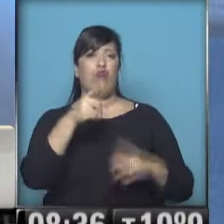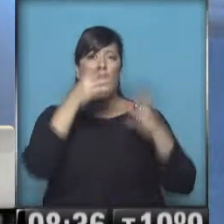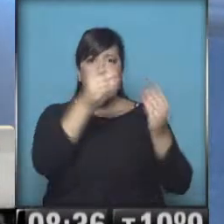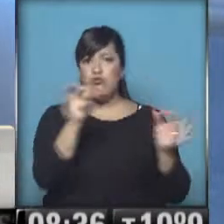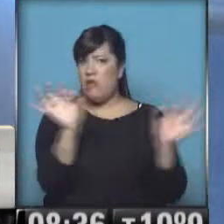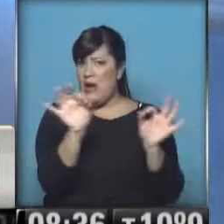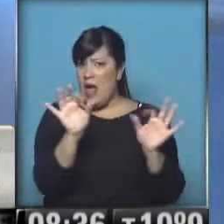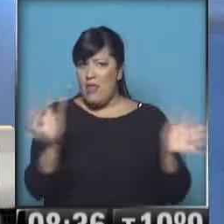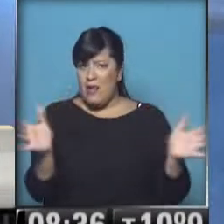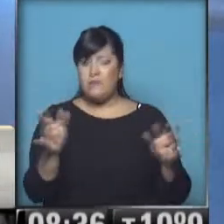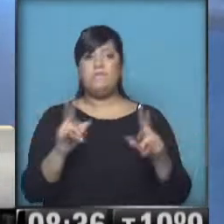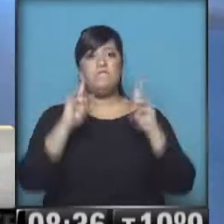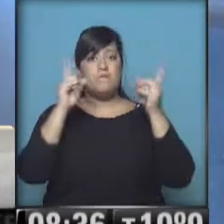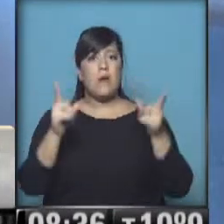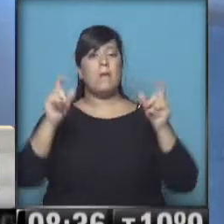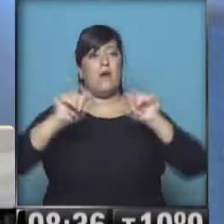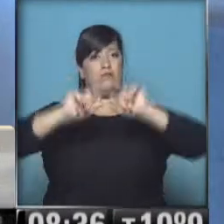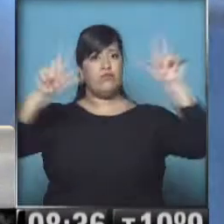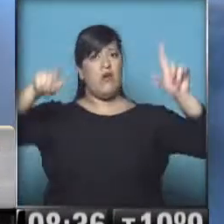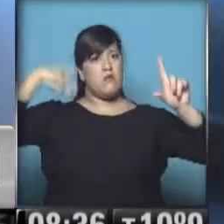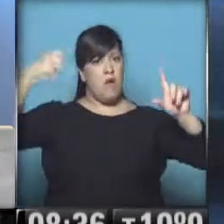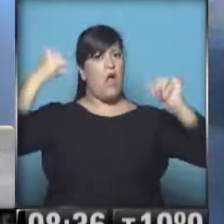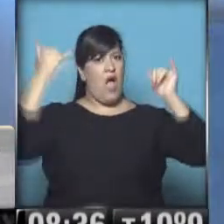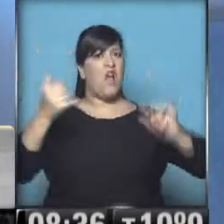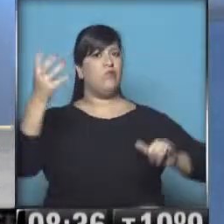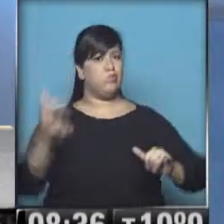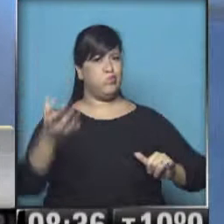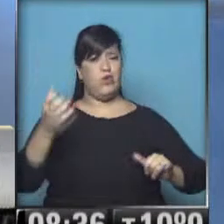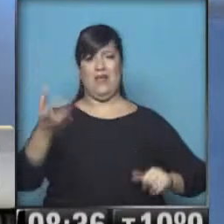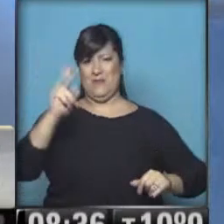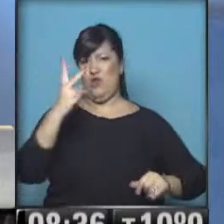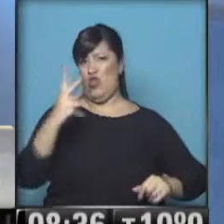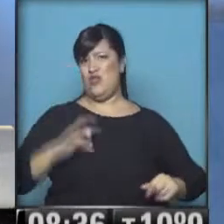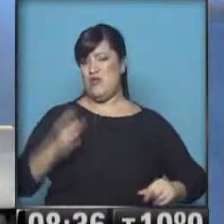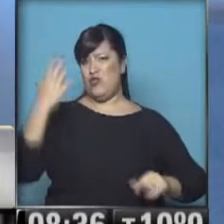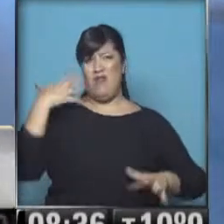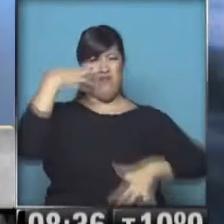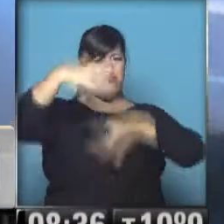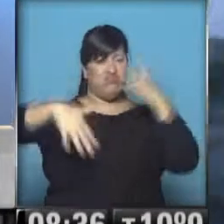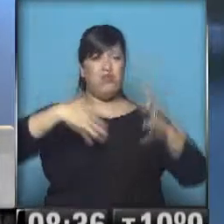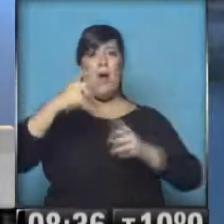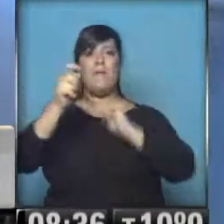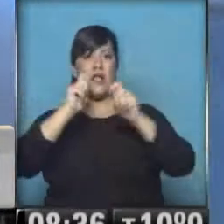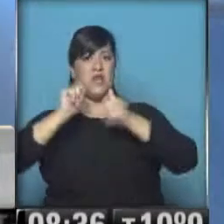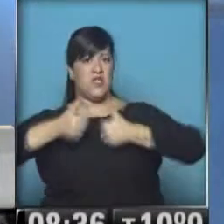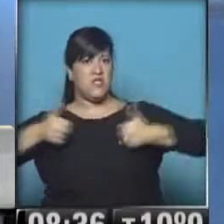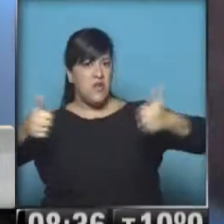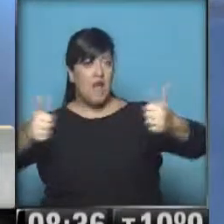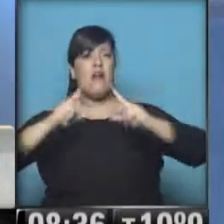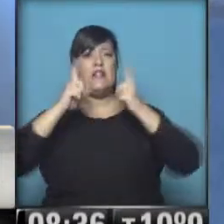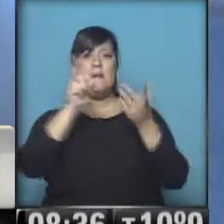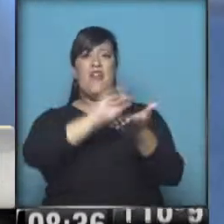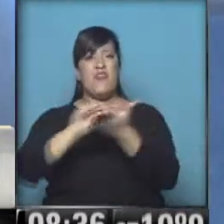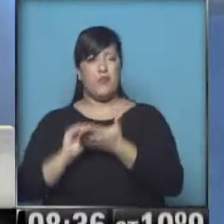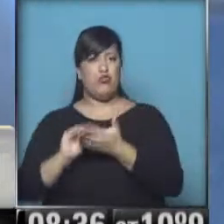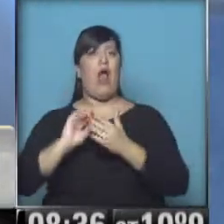pacientes, y sobre todo hay imágenes que están registradas, que están grabadas de aquel entonces, la prensa que estuvo presente, legisladores que